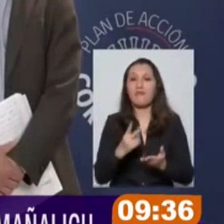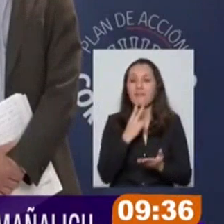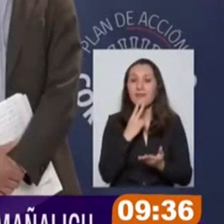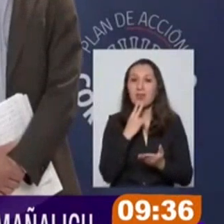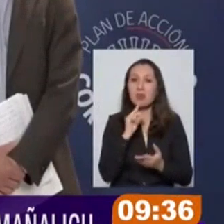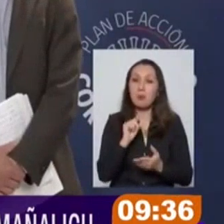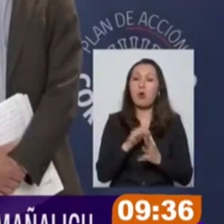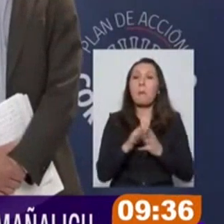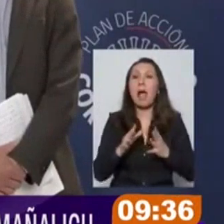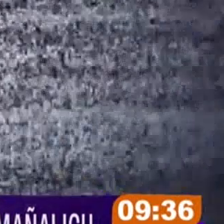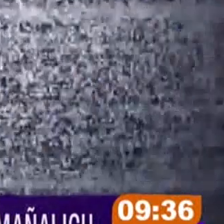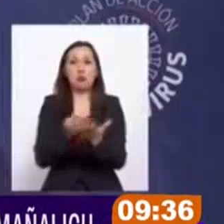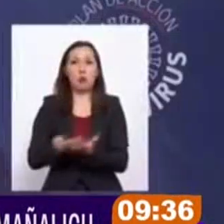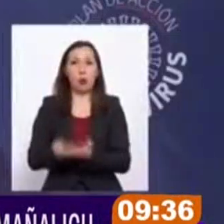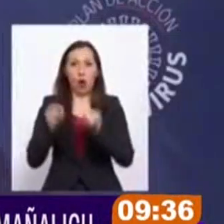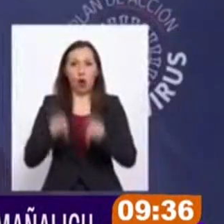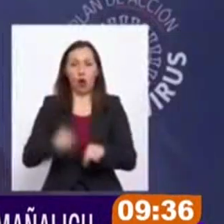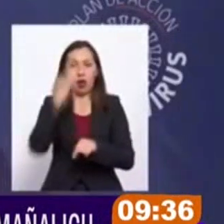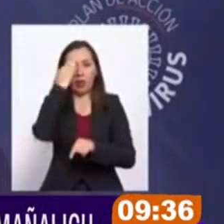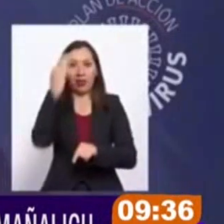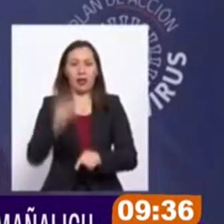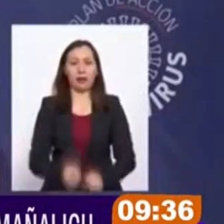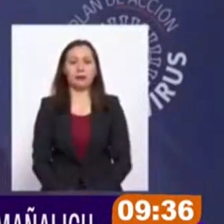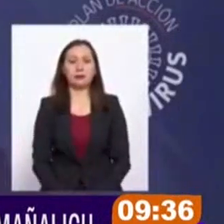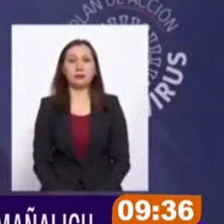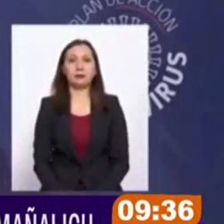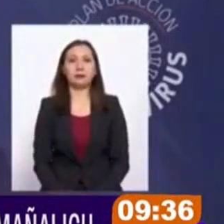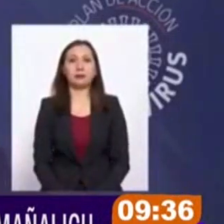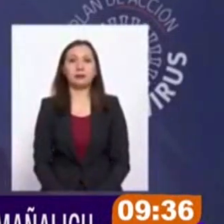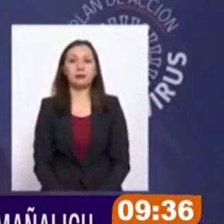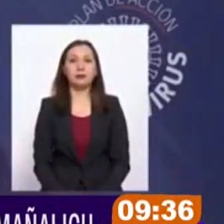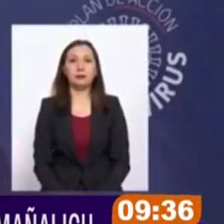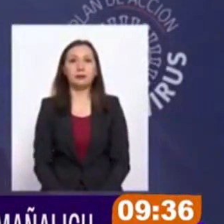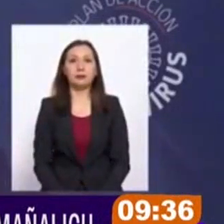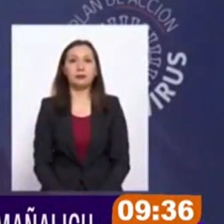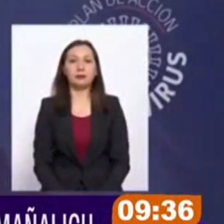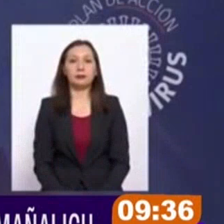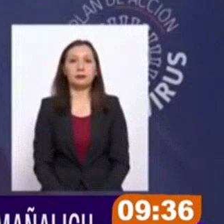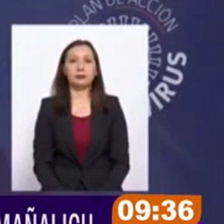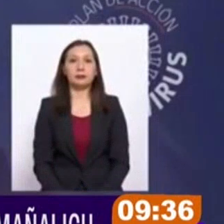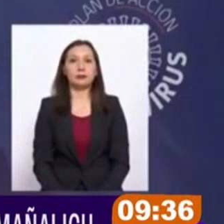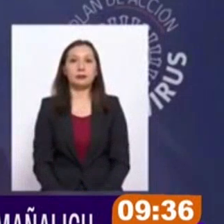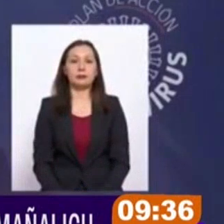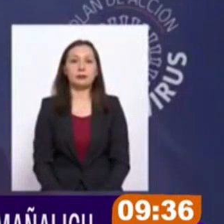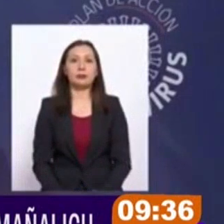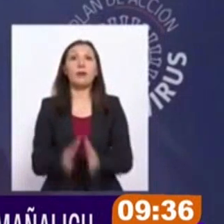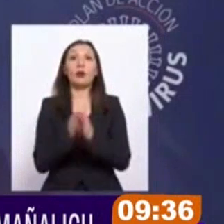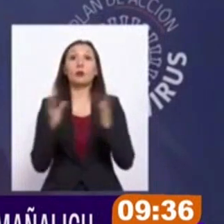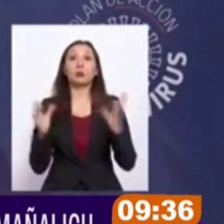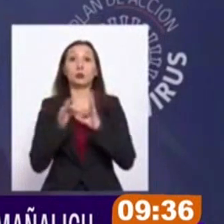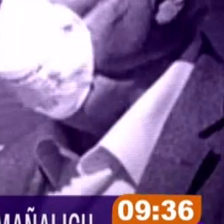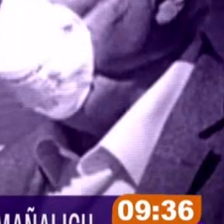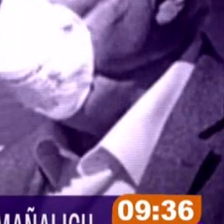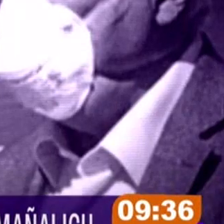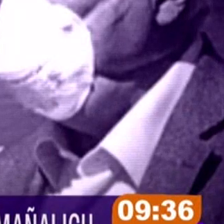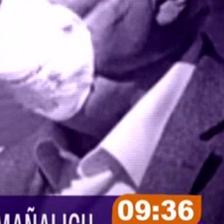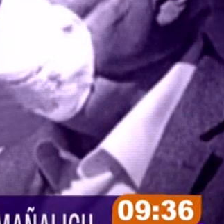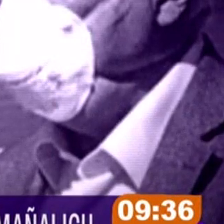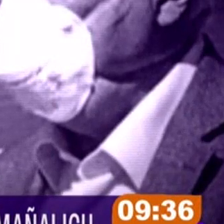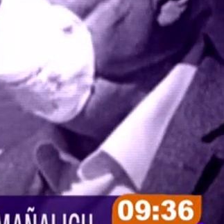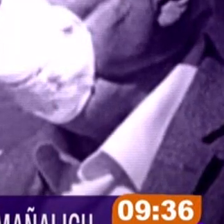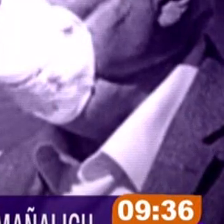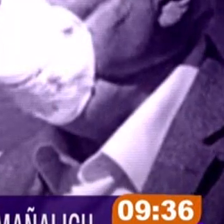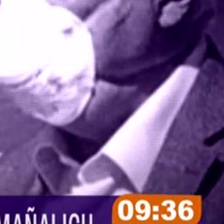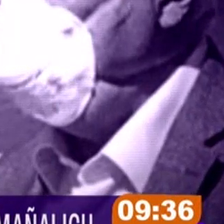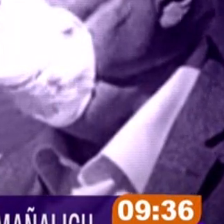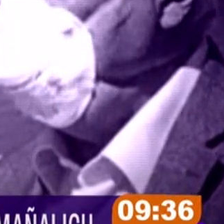vida un poco más normal. Pero retrocediendo un poco más en el tiempo, quizás la frase o situación más recordada fue la polémica